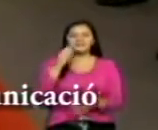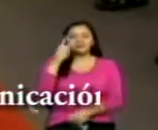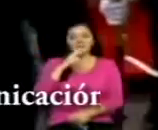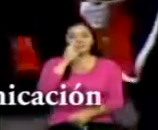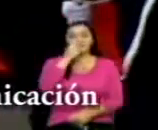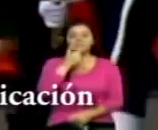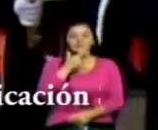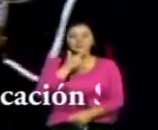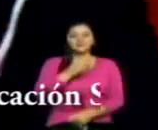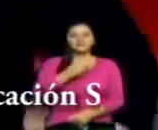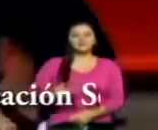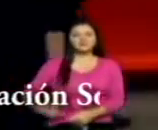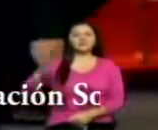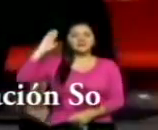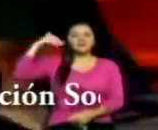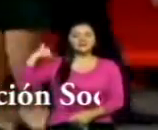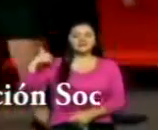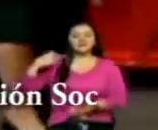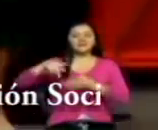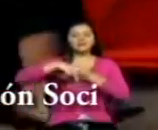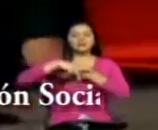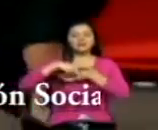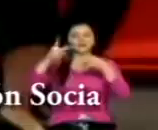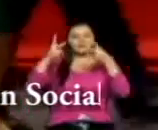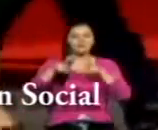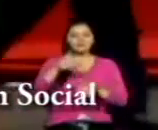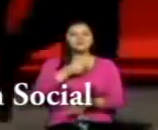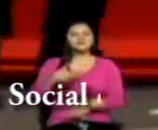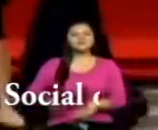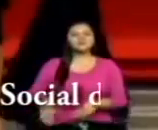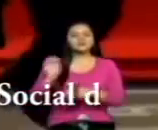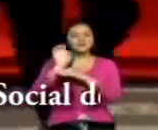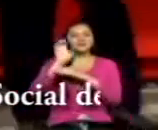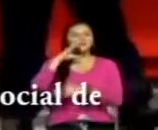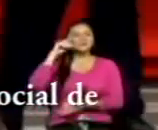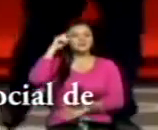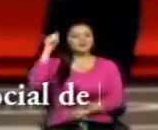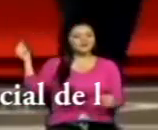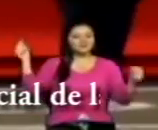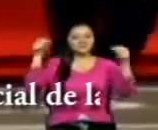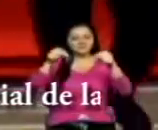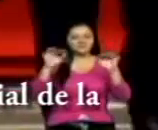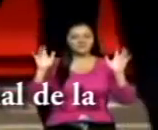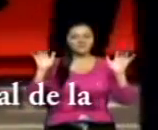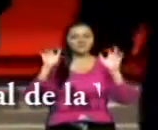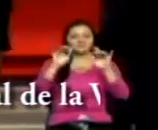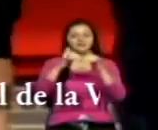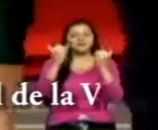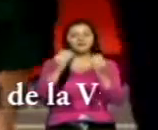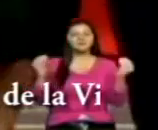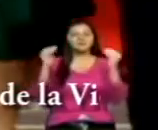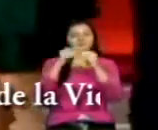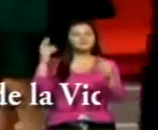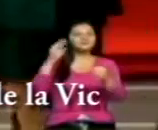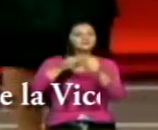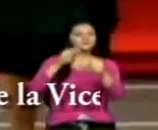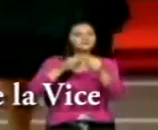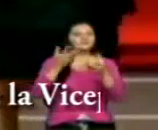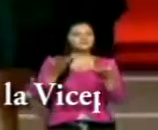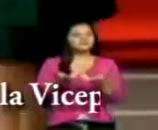al presidente de Paraguay Horacio Cartes y al presidente de Ecuador Rafael Correa, precisamente asistiendo